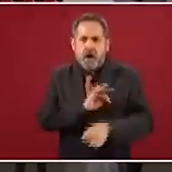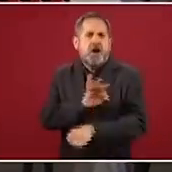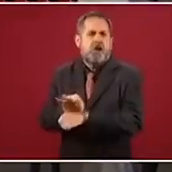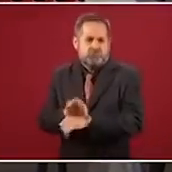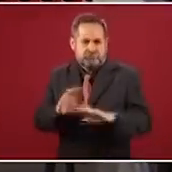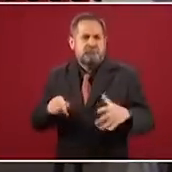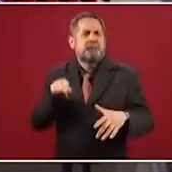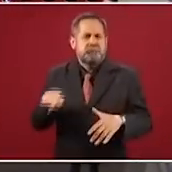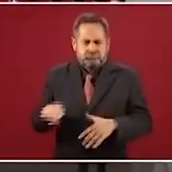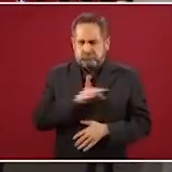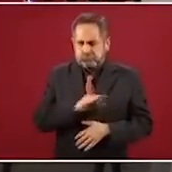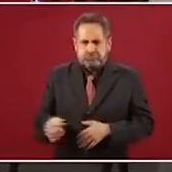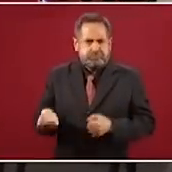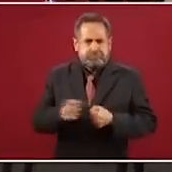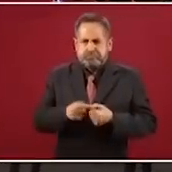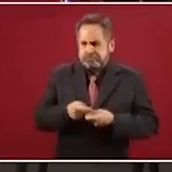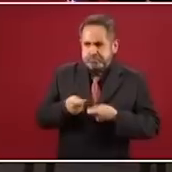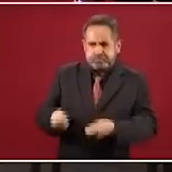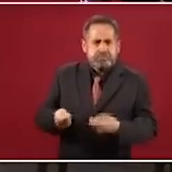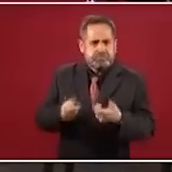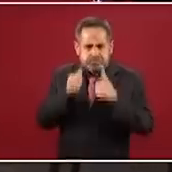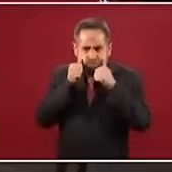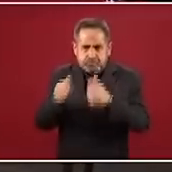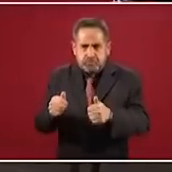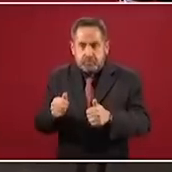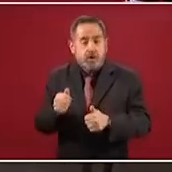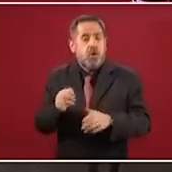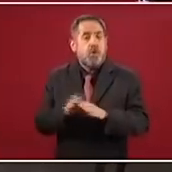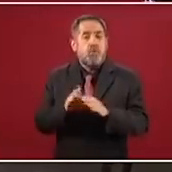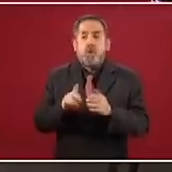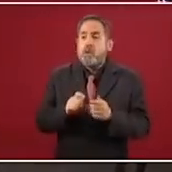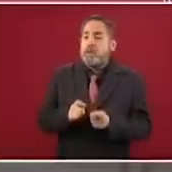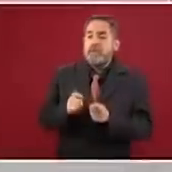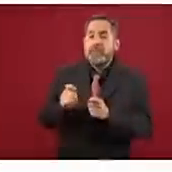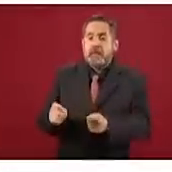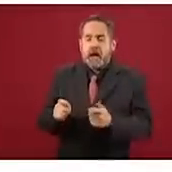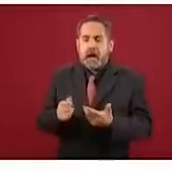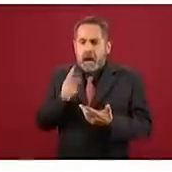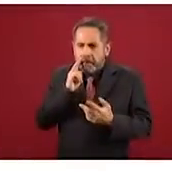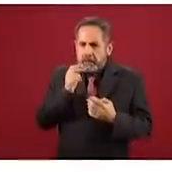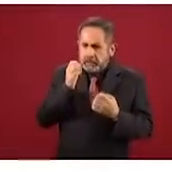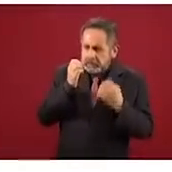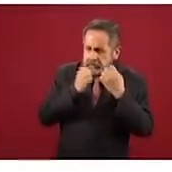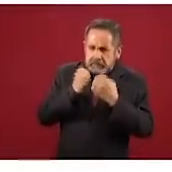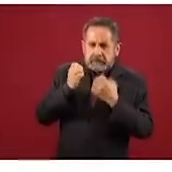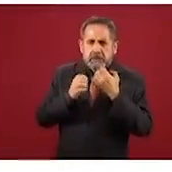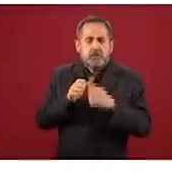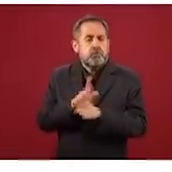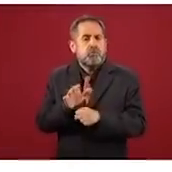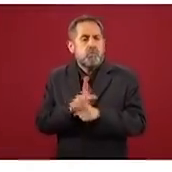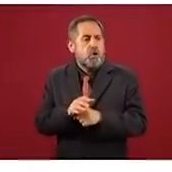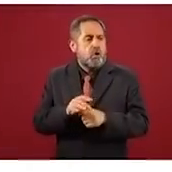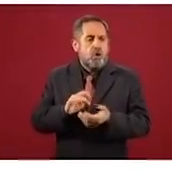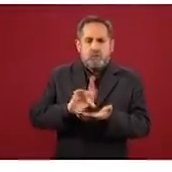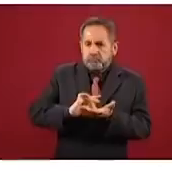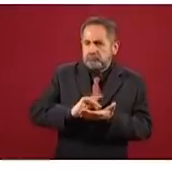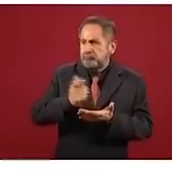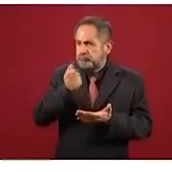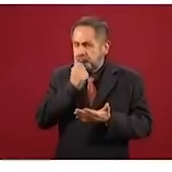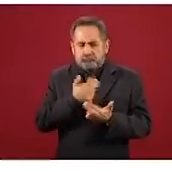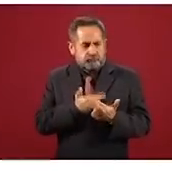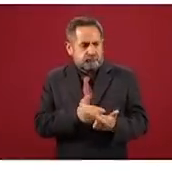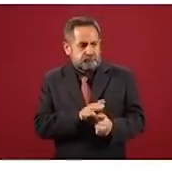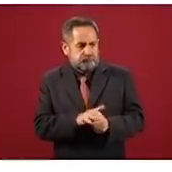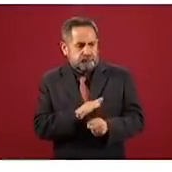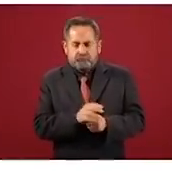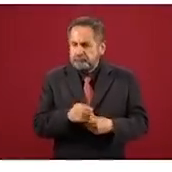Bienestar y que lo está trabajando muy bien es el poder garantizar el monitoreo del abasto de los insumos para la salud. Para